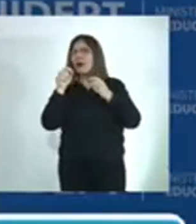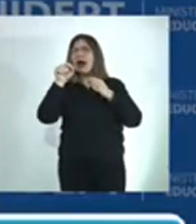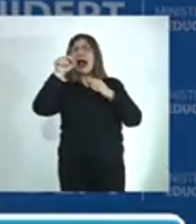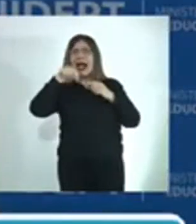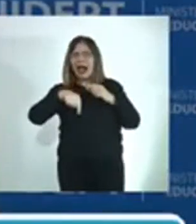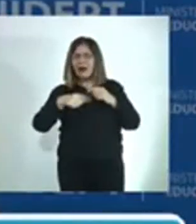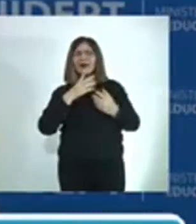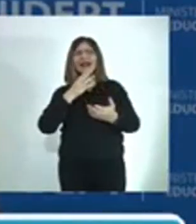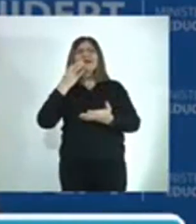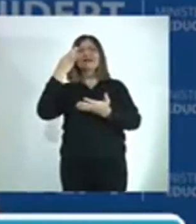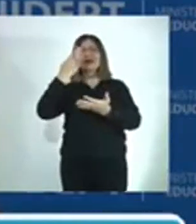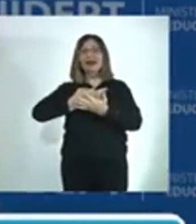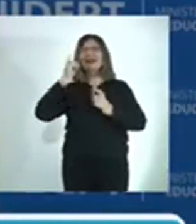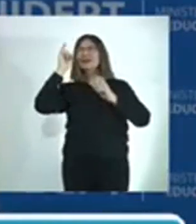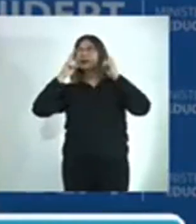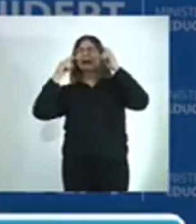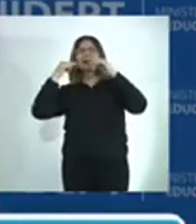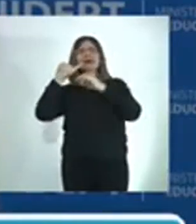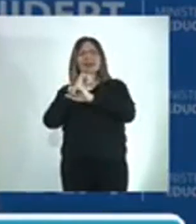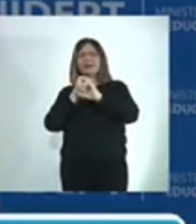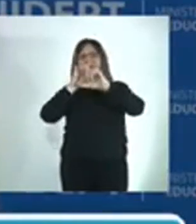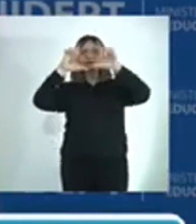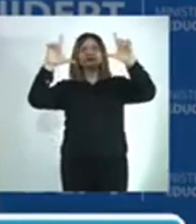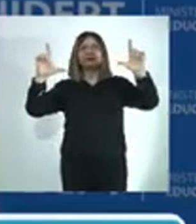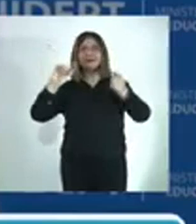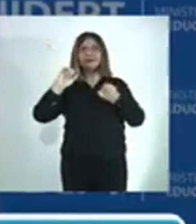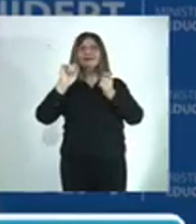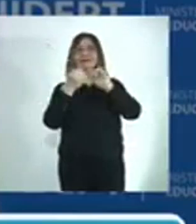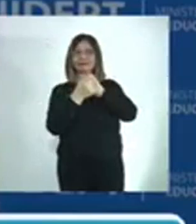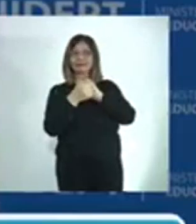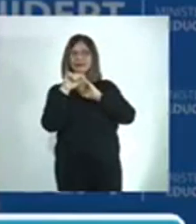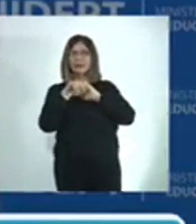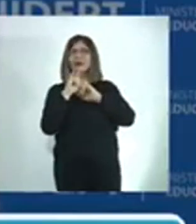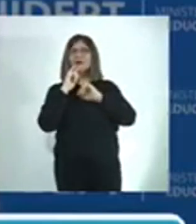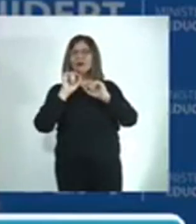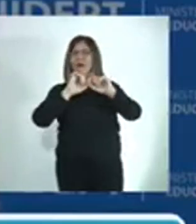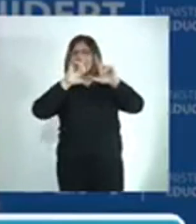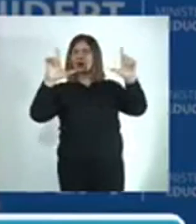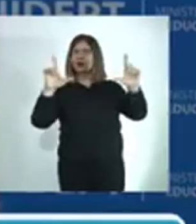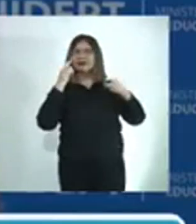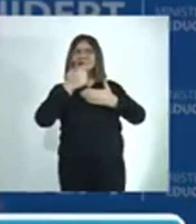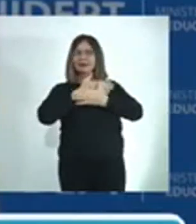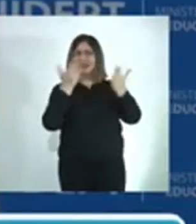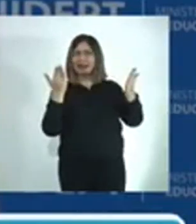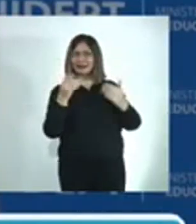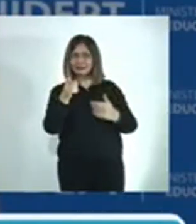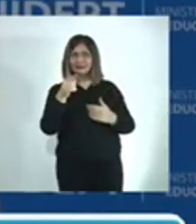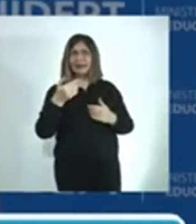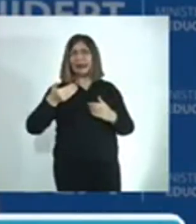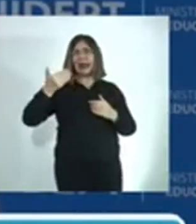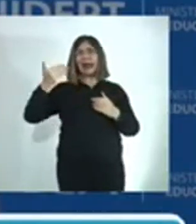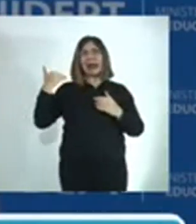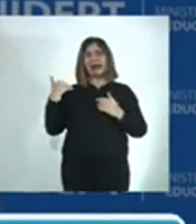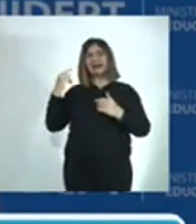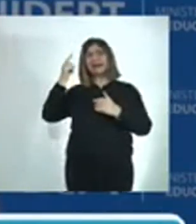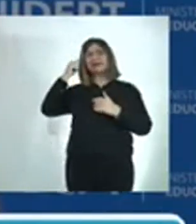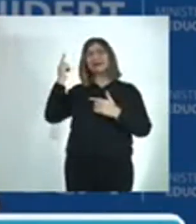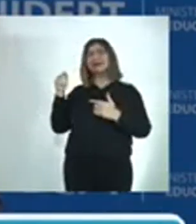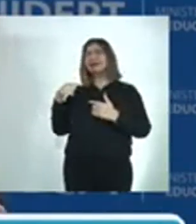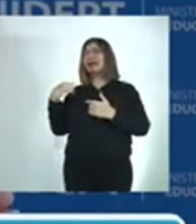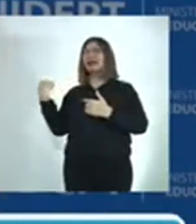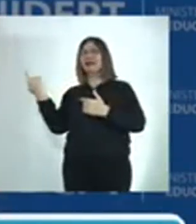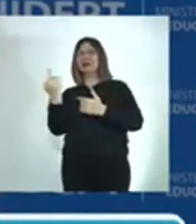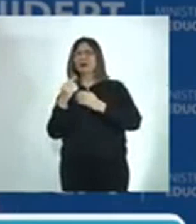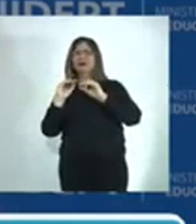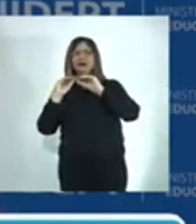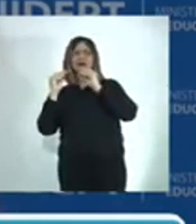30.000 personas, acá en Tucumán, sí, hoy supera las 100.000. Sí. Algo que empezó con 3 sedes, ¿sí? Bueno,